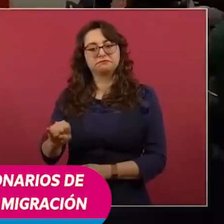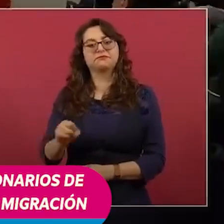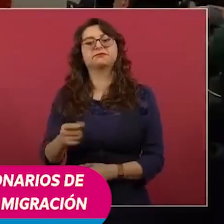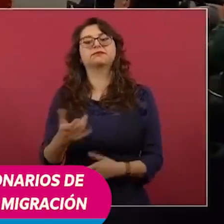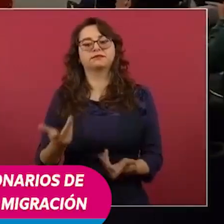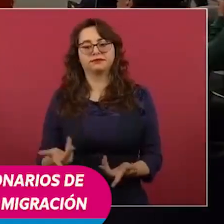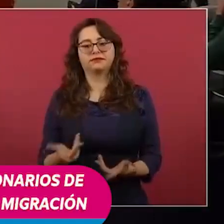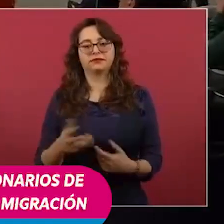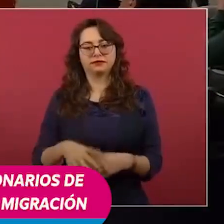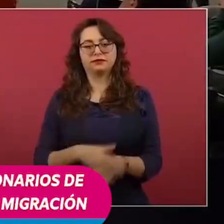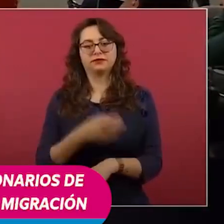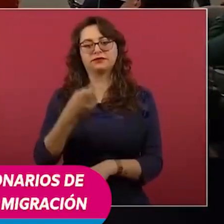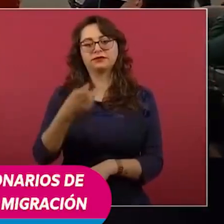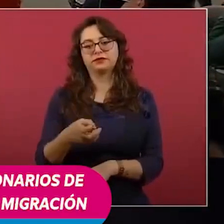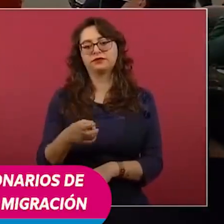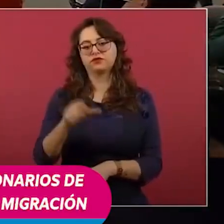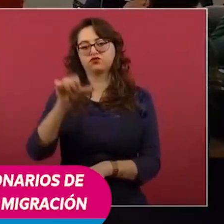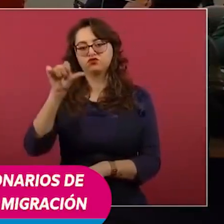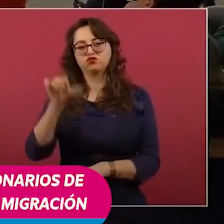con